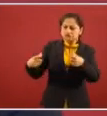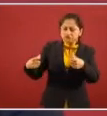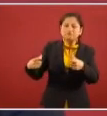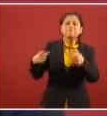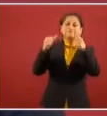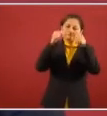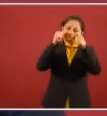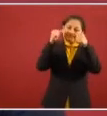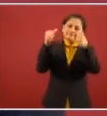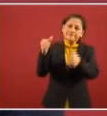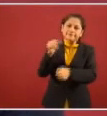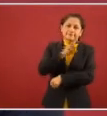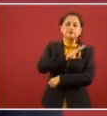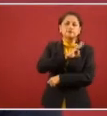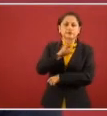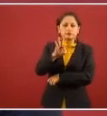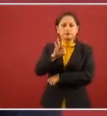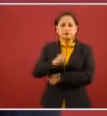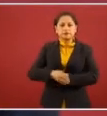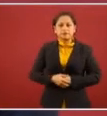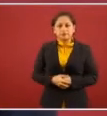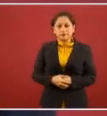Estamos